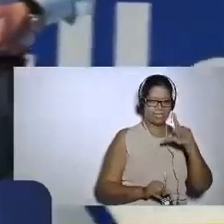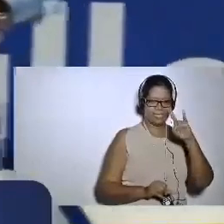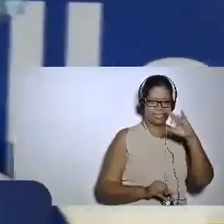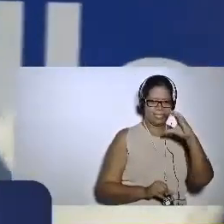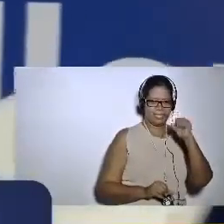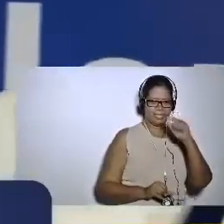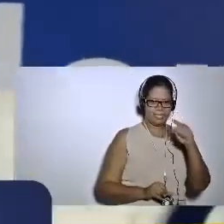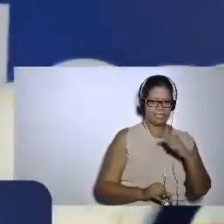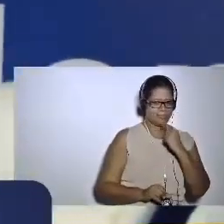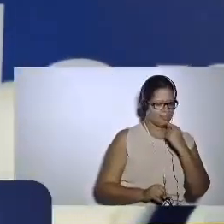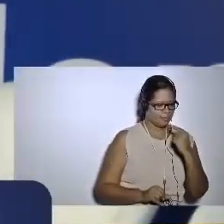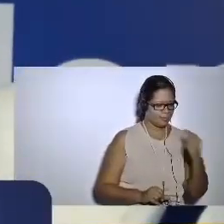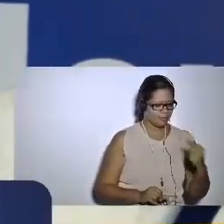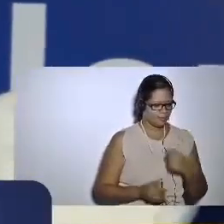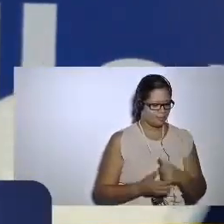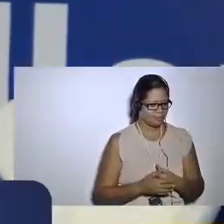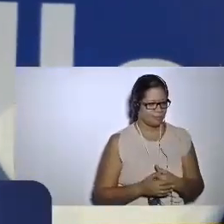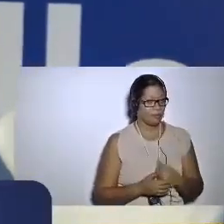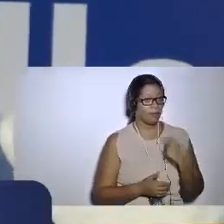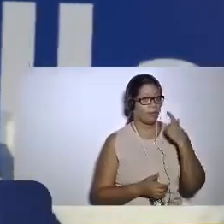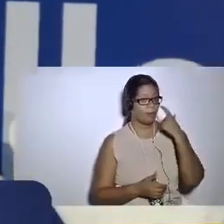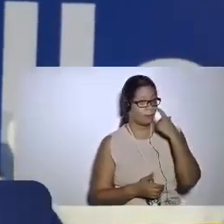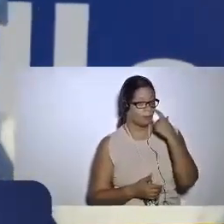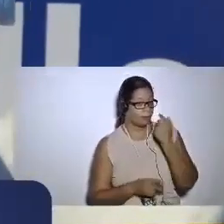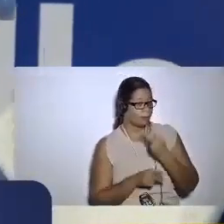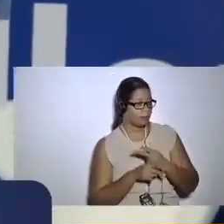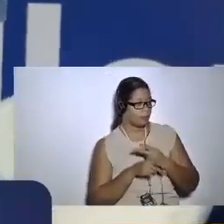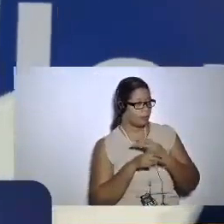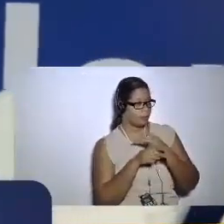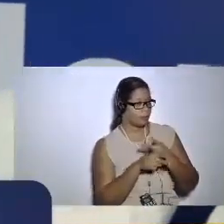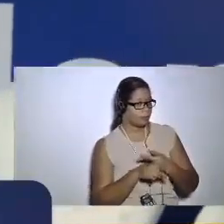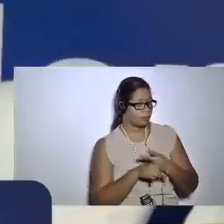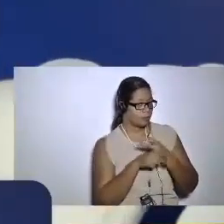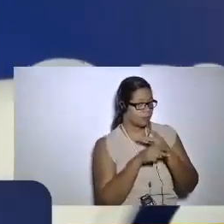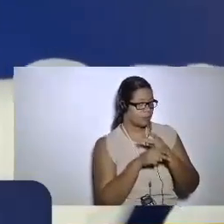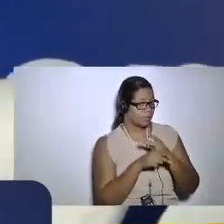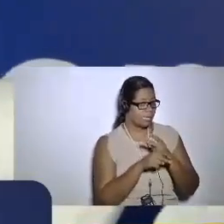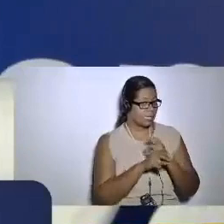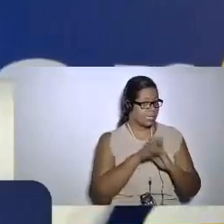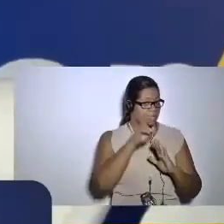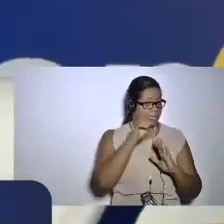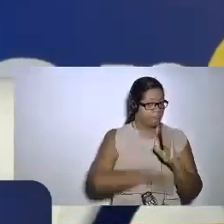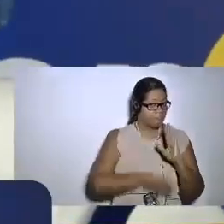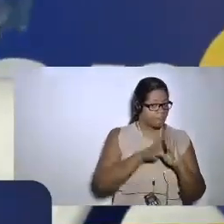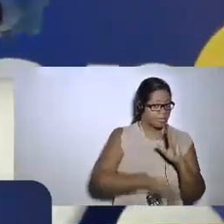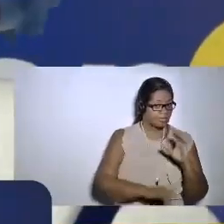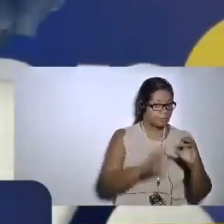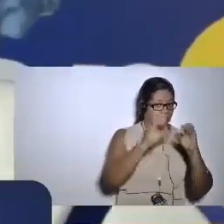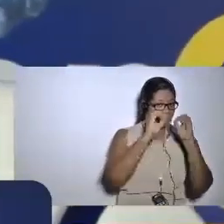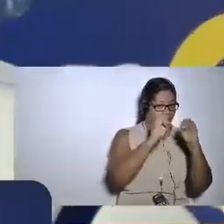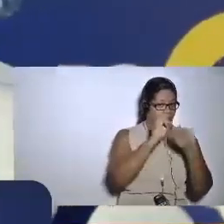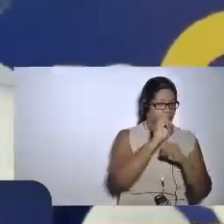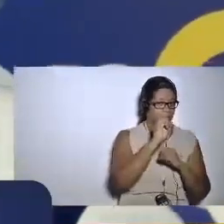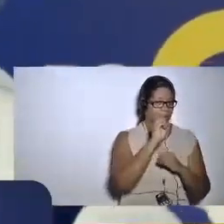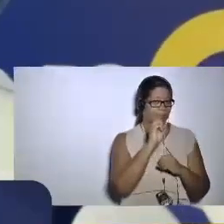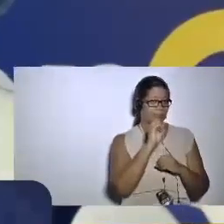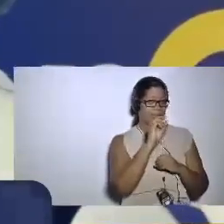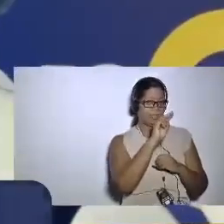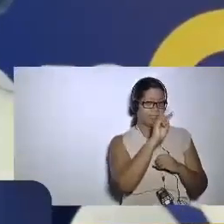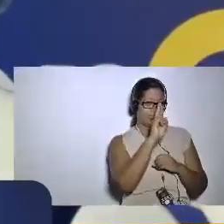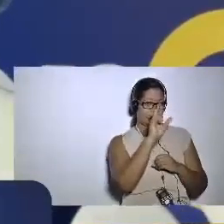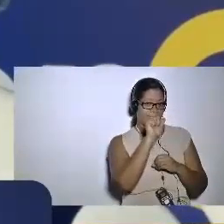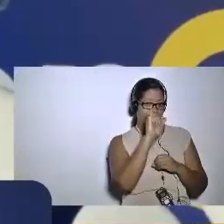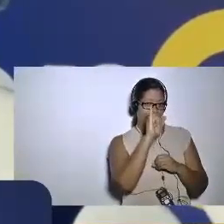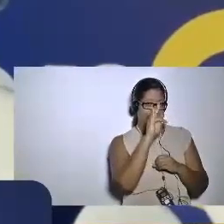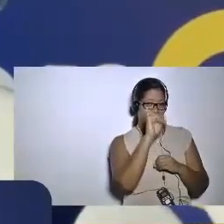Luca nos recordó que una de las razones por las cuales por lo menos debemos mirar con mucho cuidado con la tarifa cero, como Mario Francisco